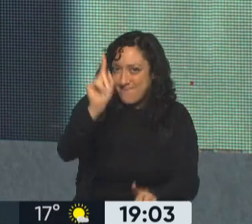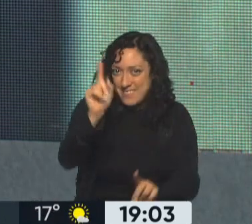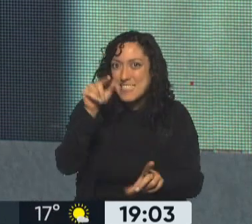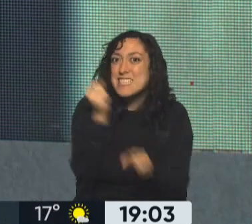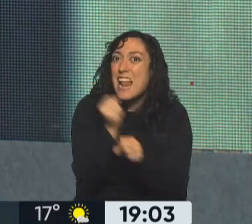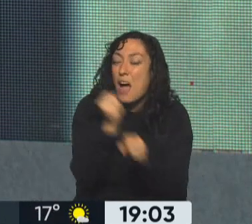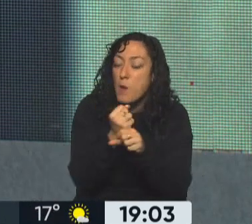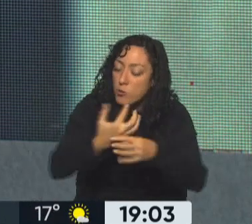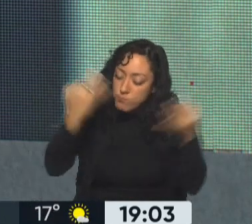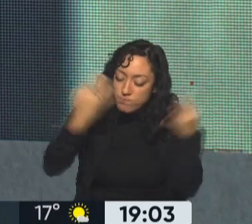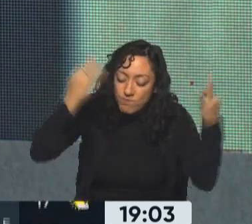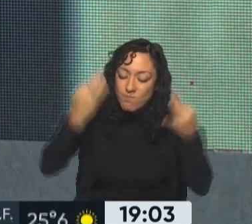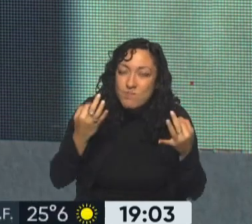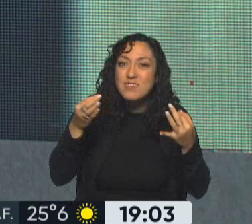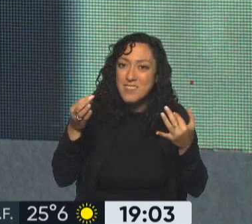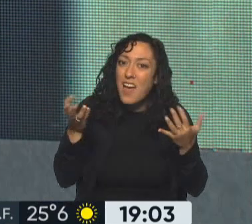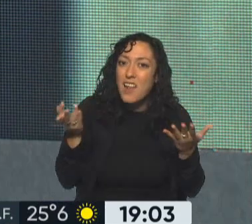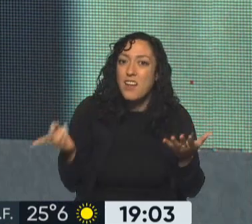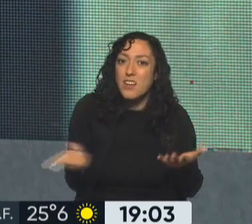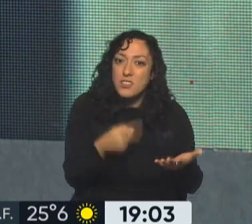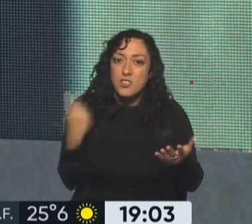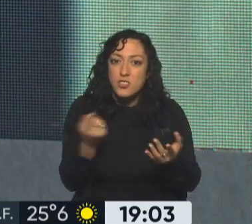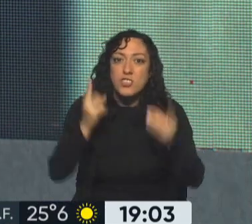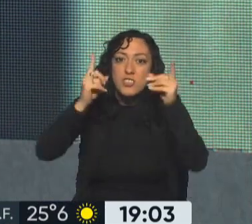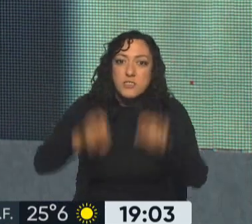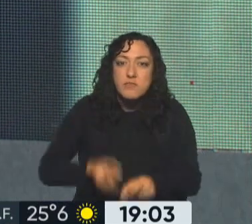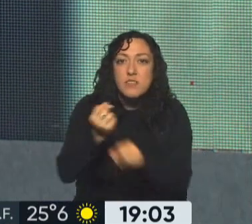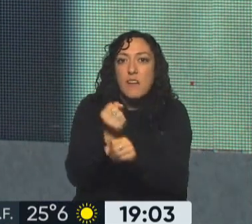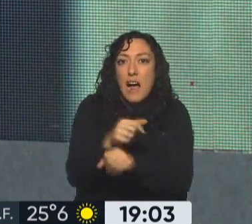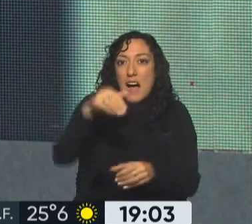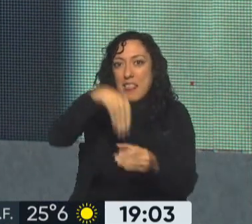ahí puntual que ameritaría, ¿no? También abordar, ¿no?